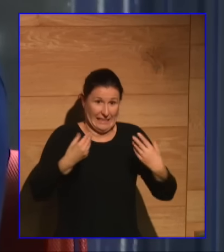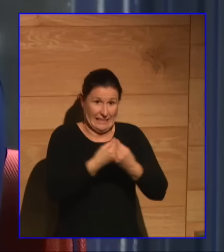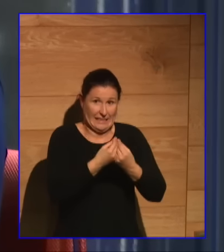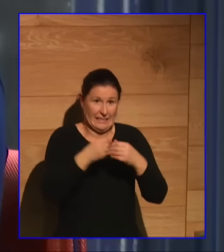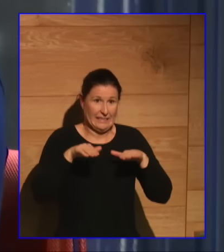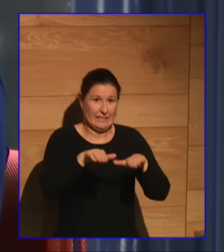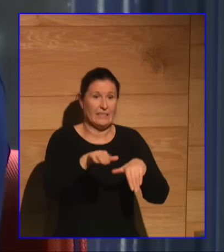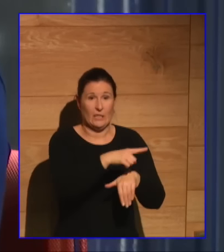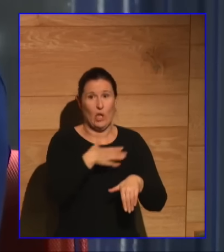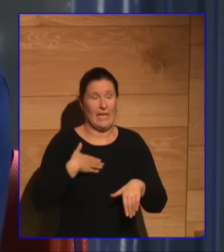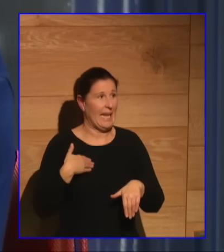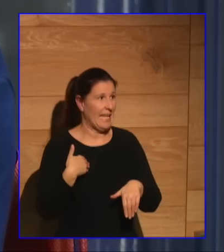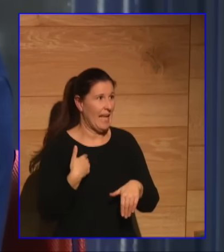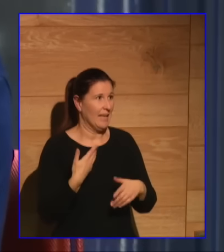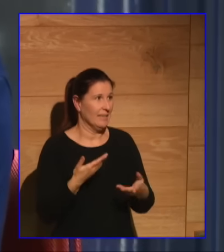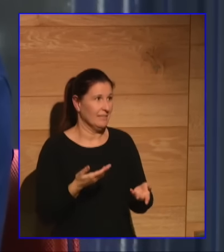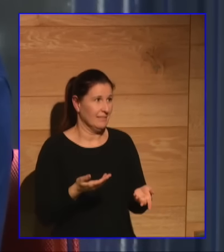que es lo que él habría querido.